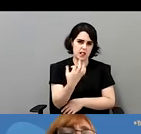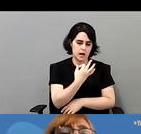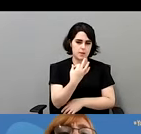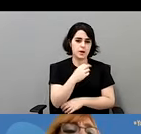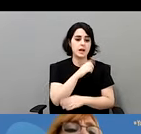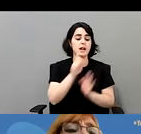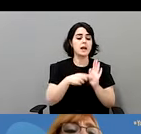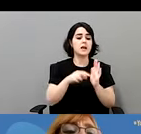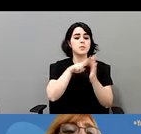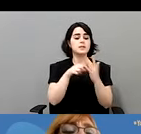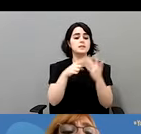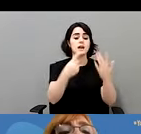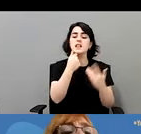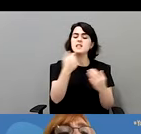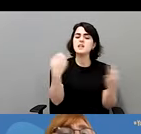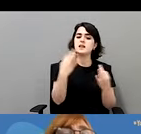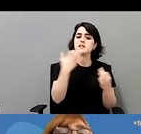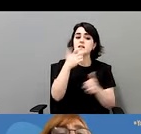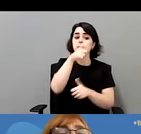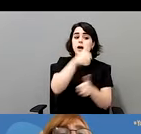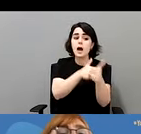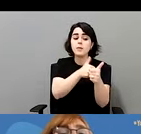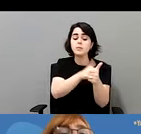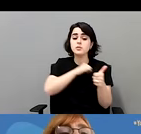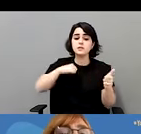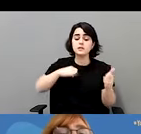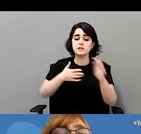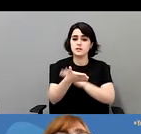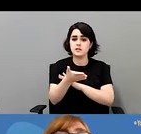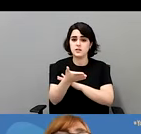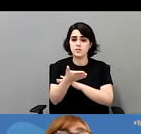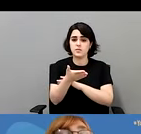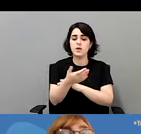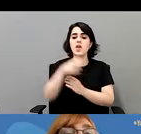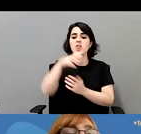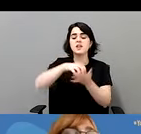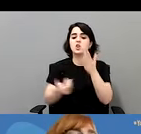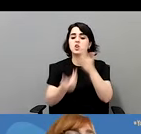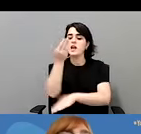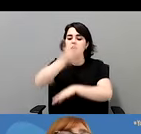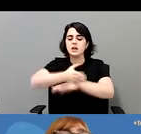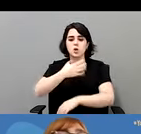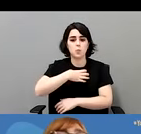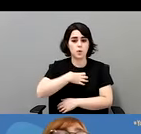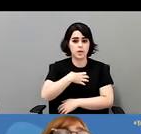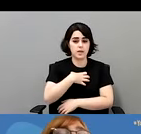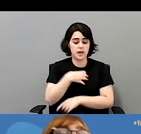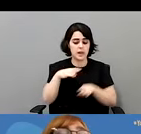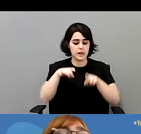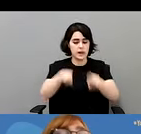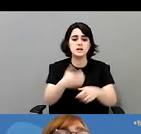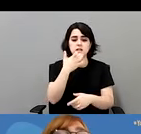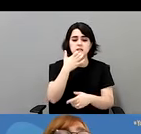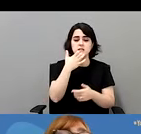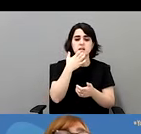dice, si tienes asistencia personal, no puedes ir a la vez a un centro de día. Si tienes asistencia personal, no puedes a la